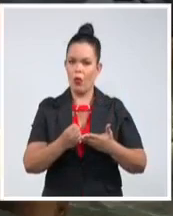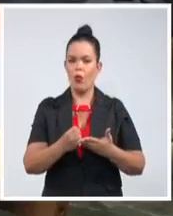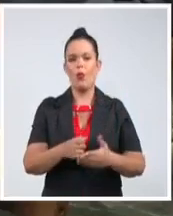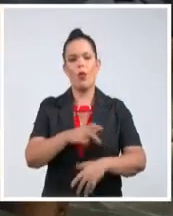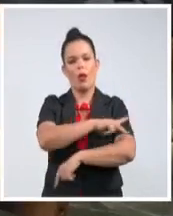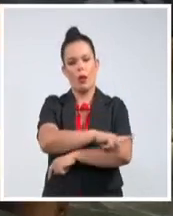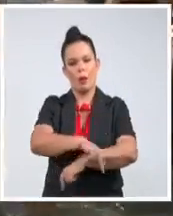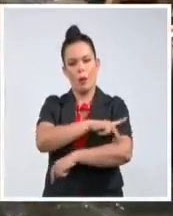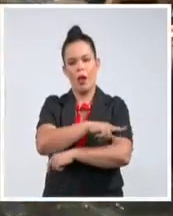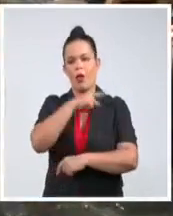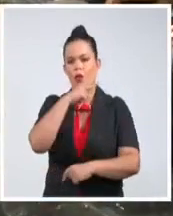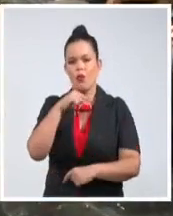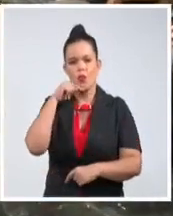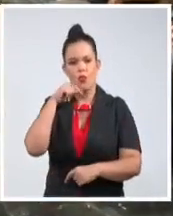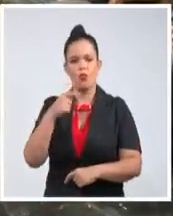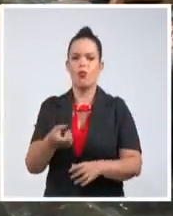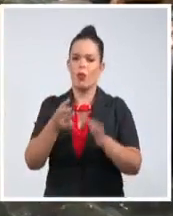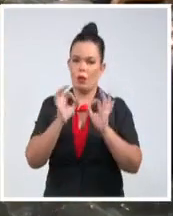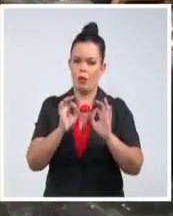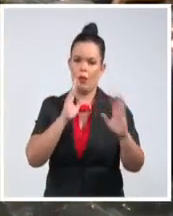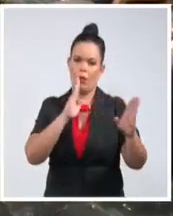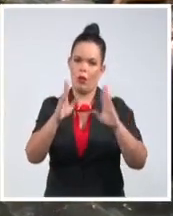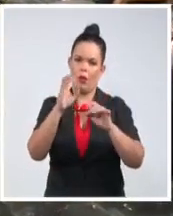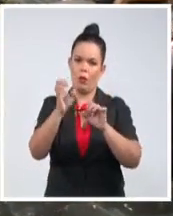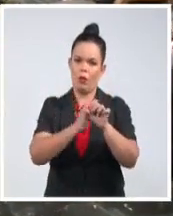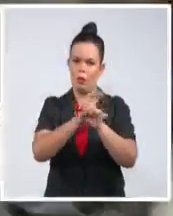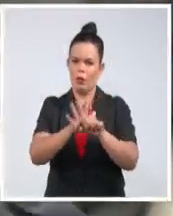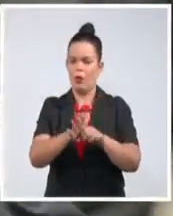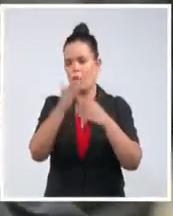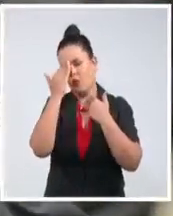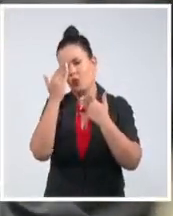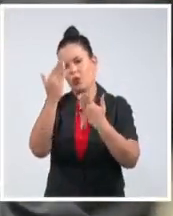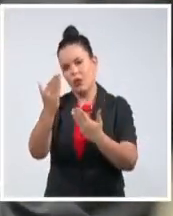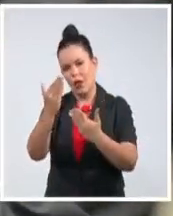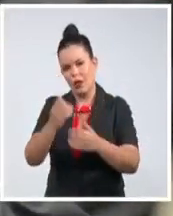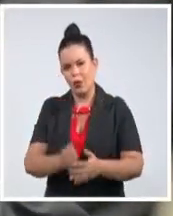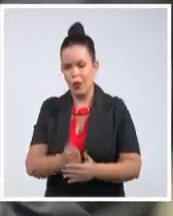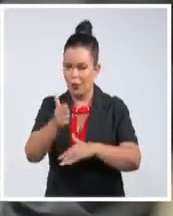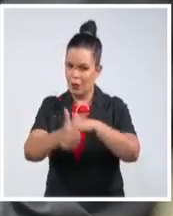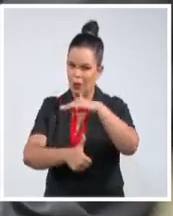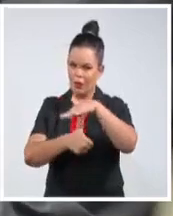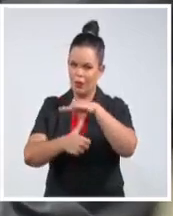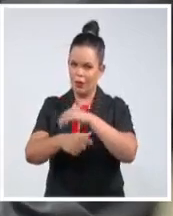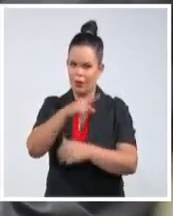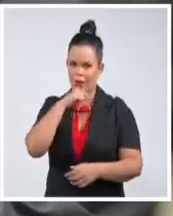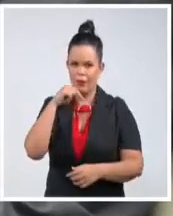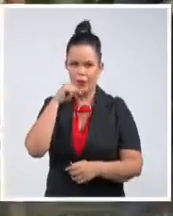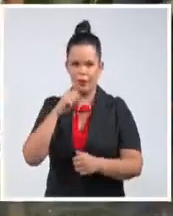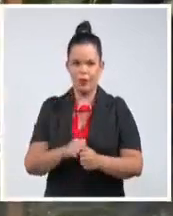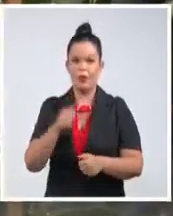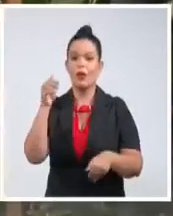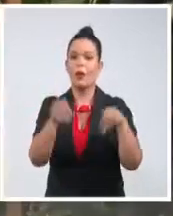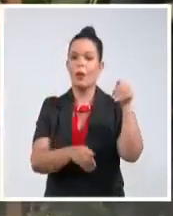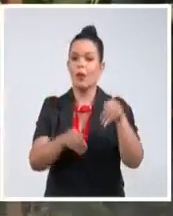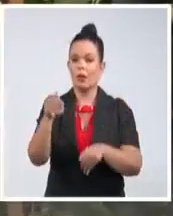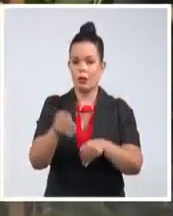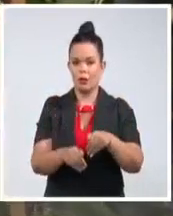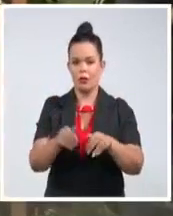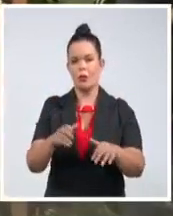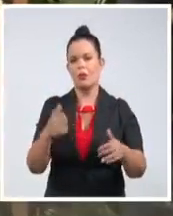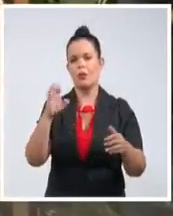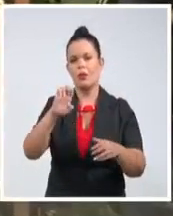a la COVID-19 y trasladó un cordial saludo a su homólogo ruso, Vladimir Putin. Acompañaron al distinguido visitante el embajador